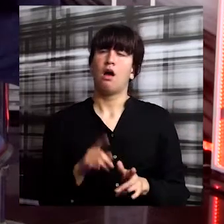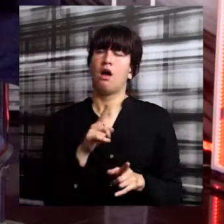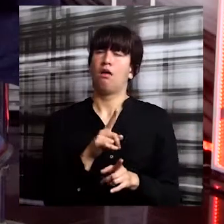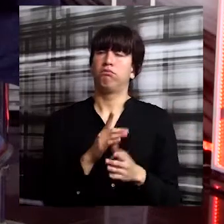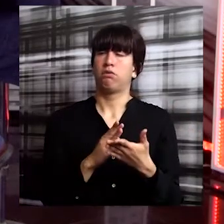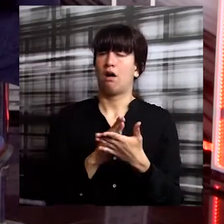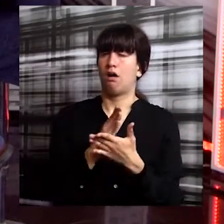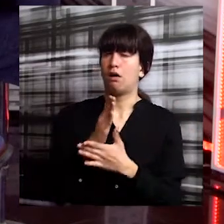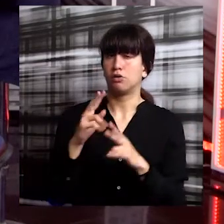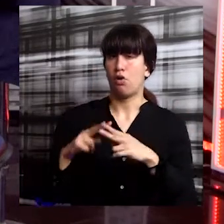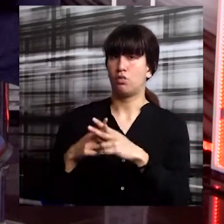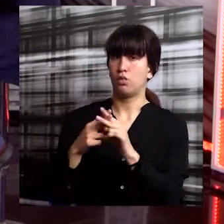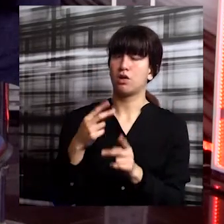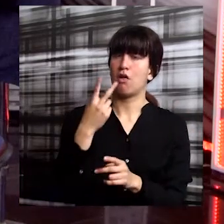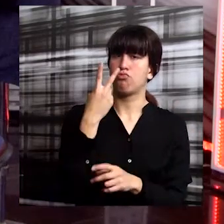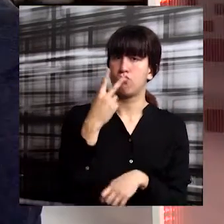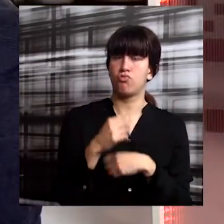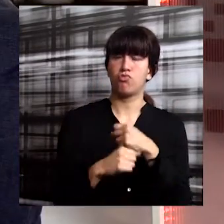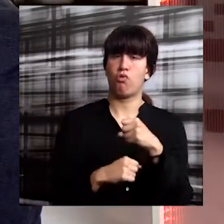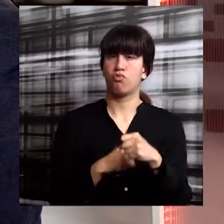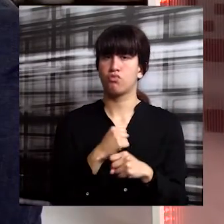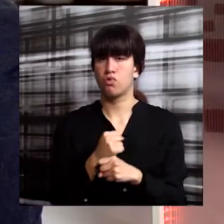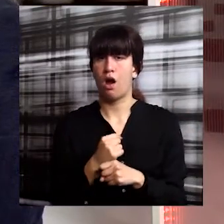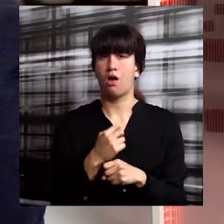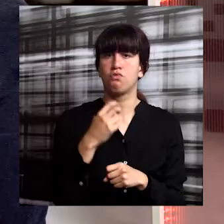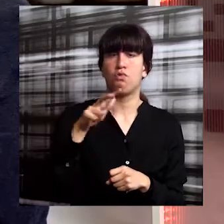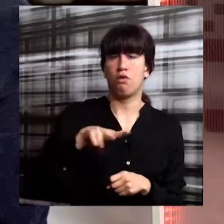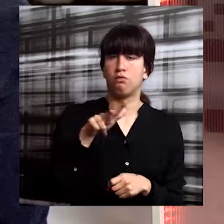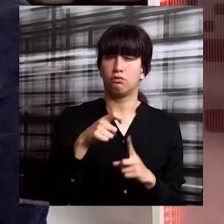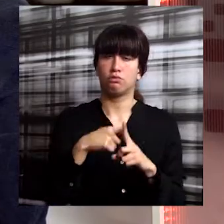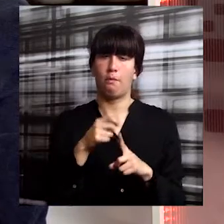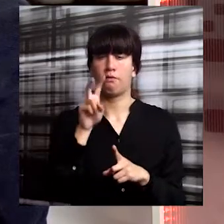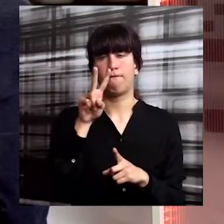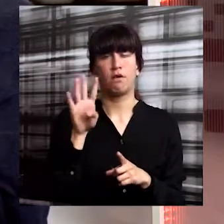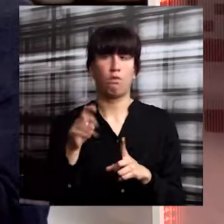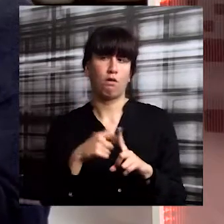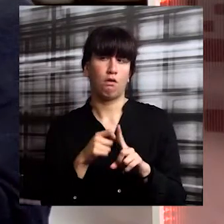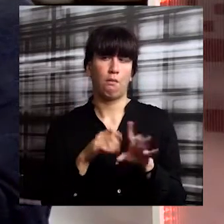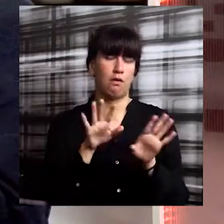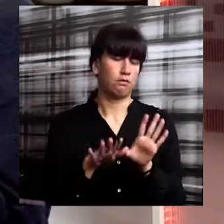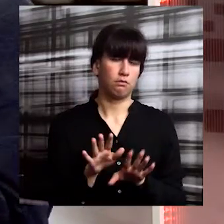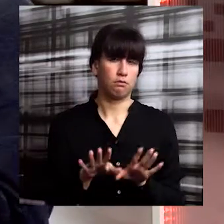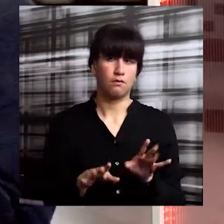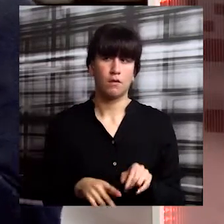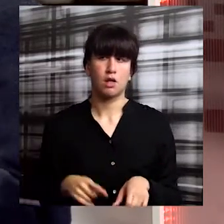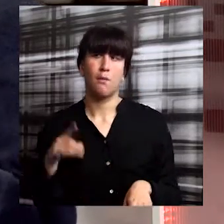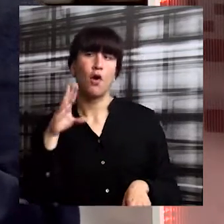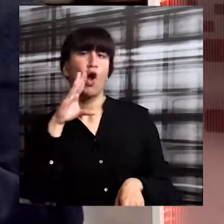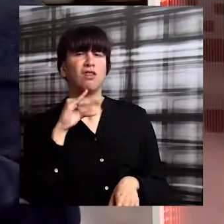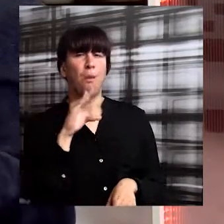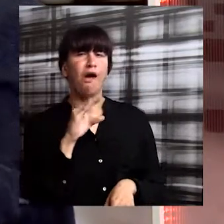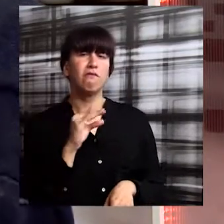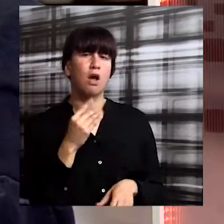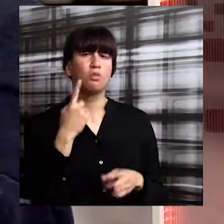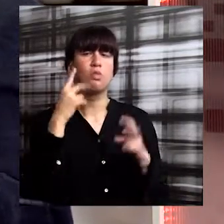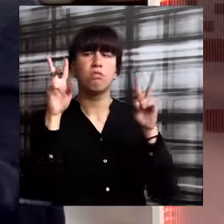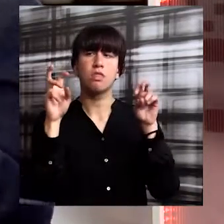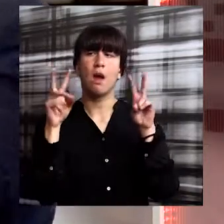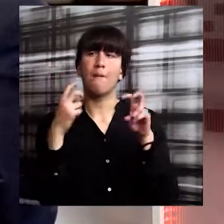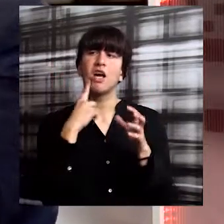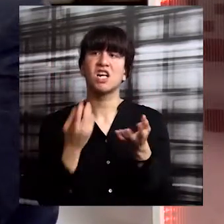meses, 24 meses. Un proyecto de esas condiciones. Sí. O sea, estamos hablando sobre un tema que además, por las